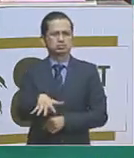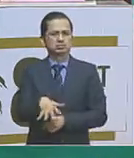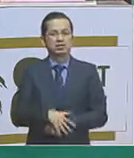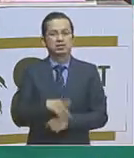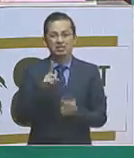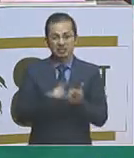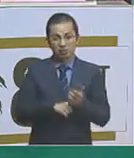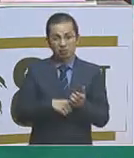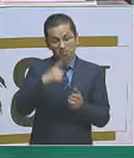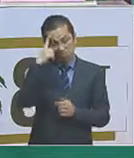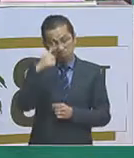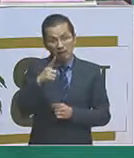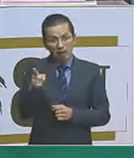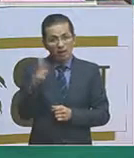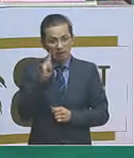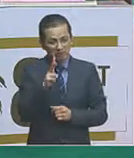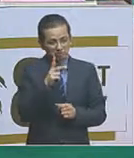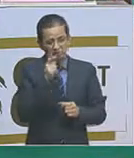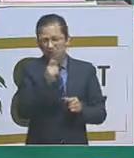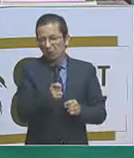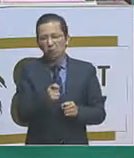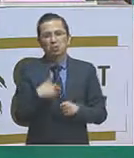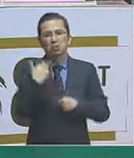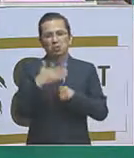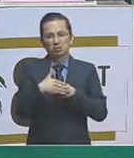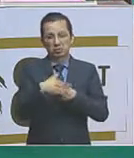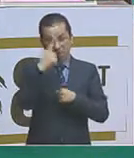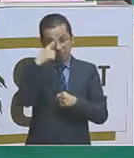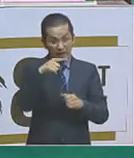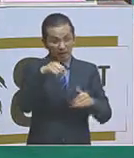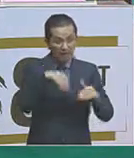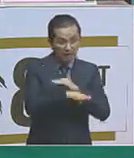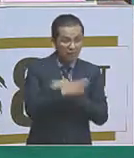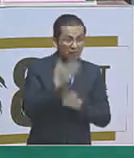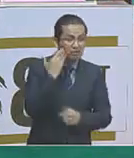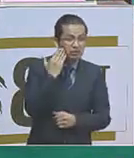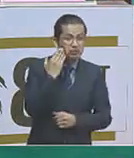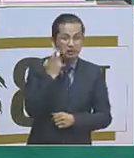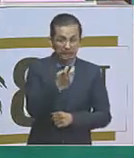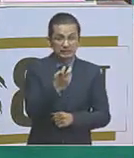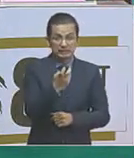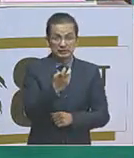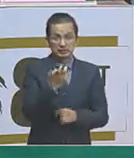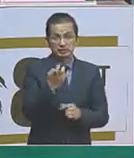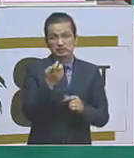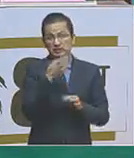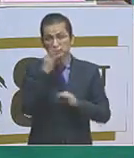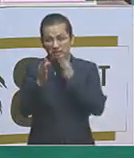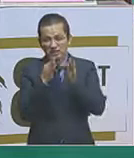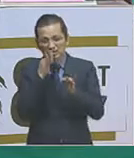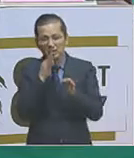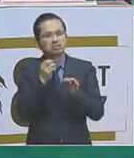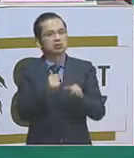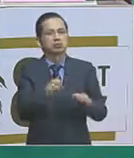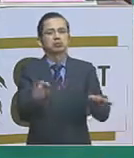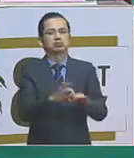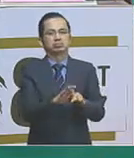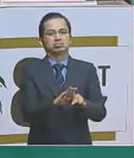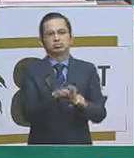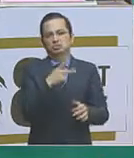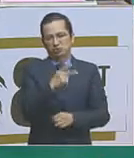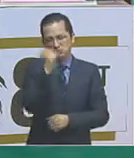bubbles asegurarán que la próxima vez que ingresen a facebook las noticias que lean sean afines a sus ideas